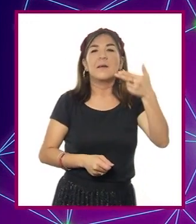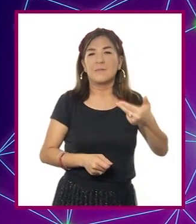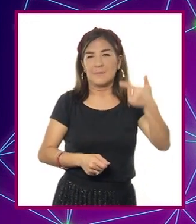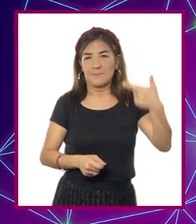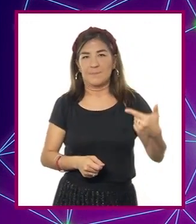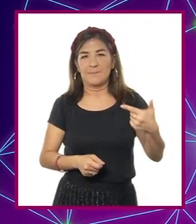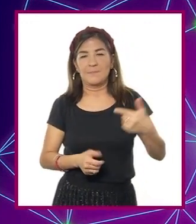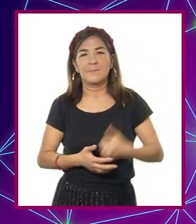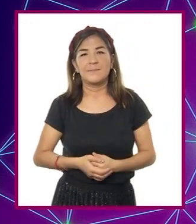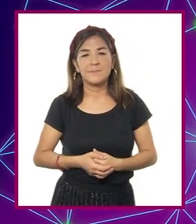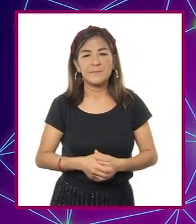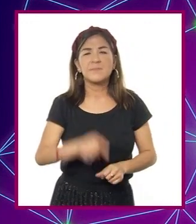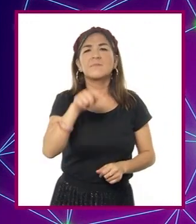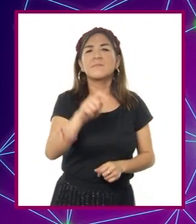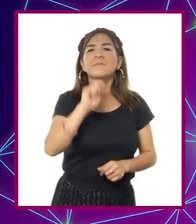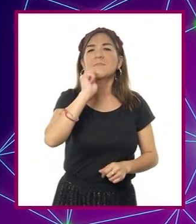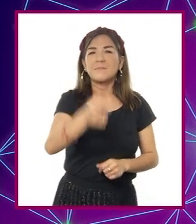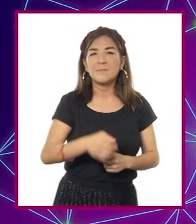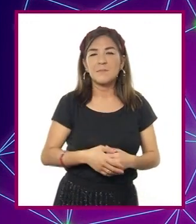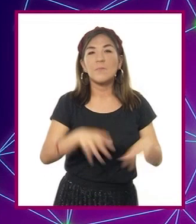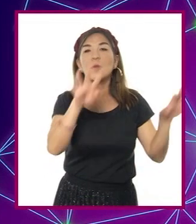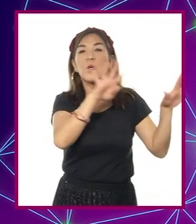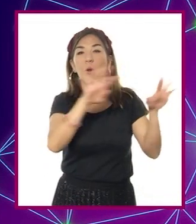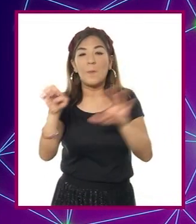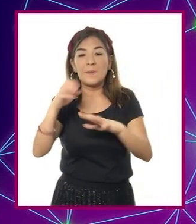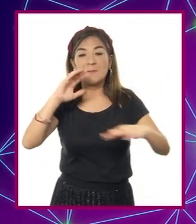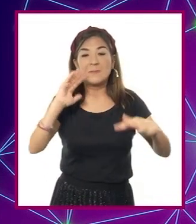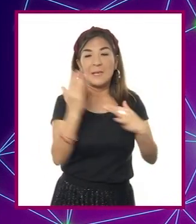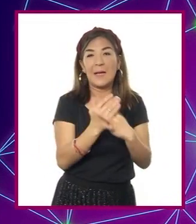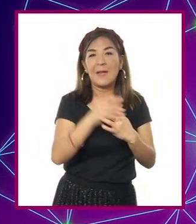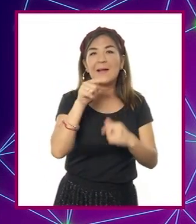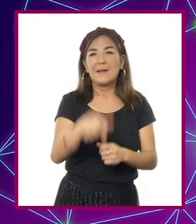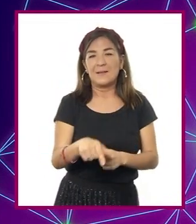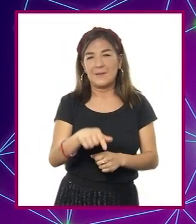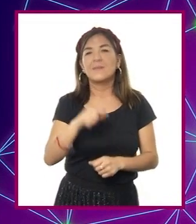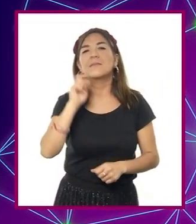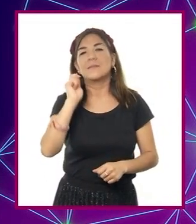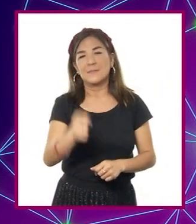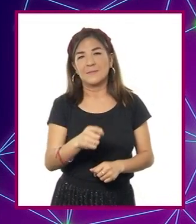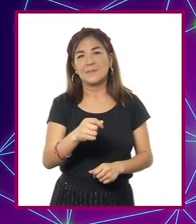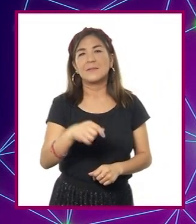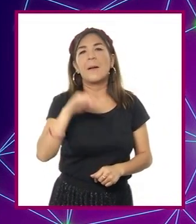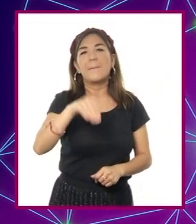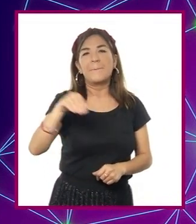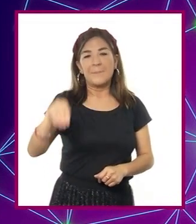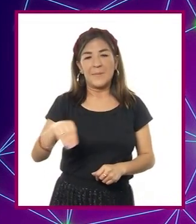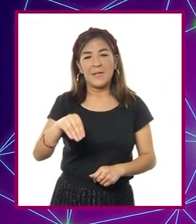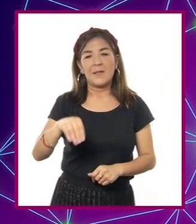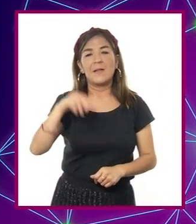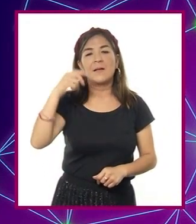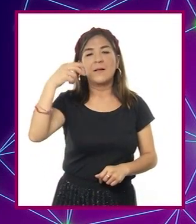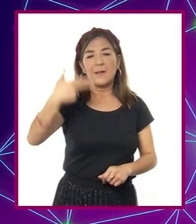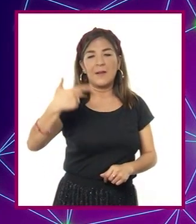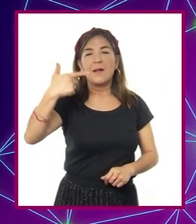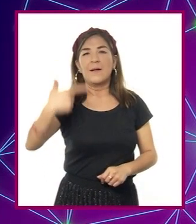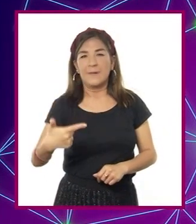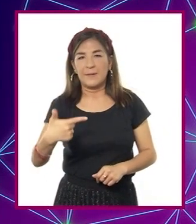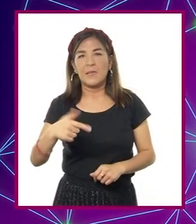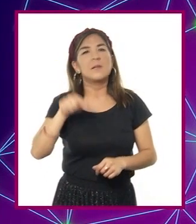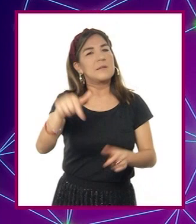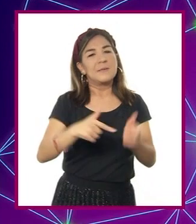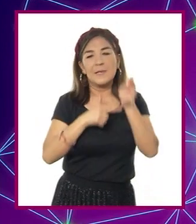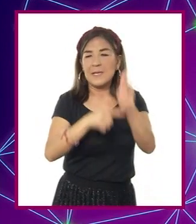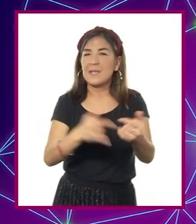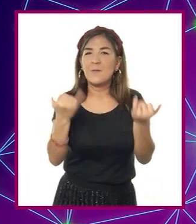mercurio, que es 1/3 de 900 milímetros de mercurio. Utilizamos nuevamente la